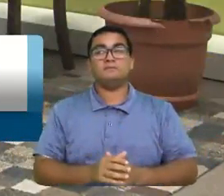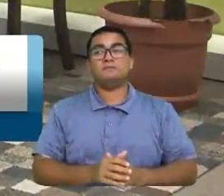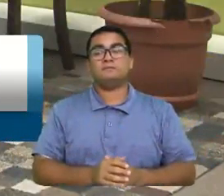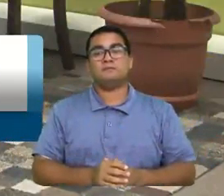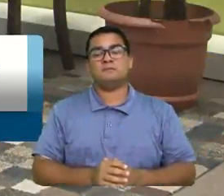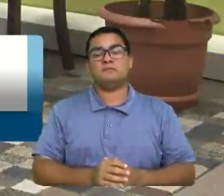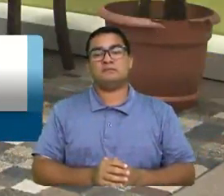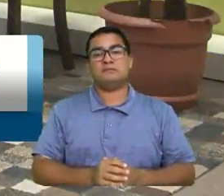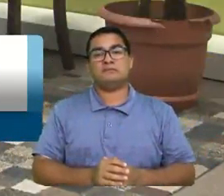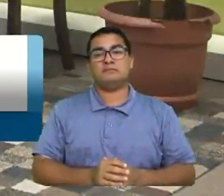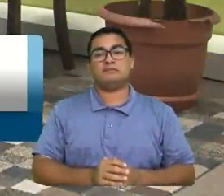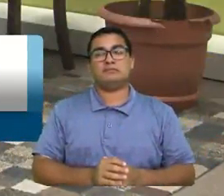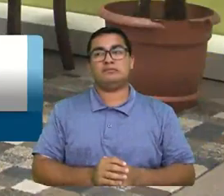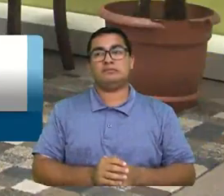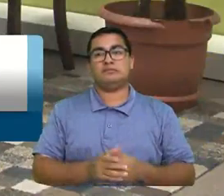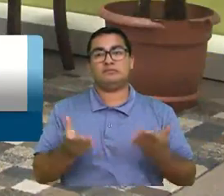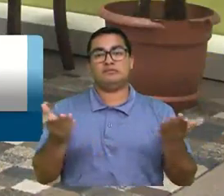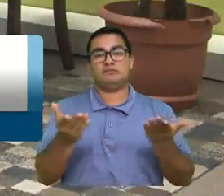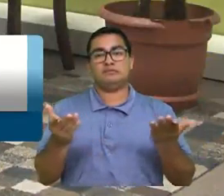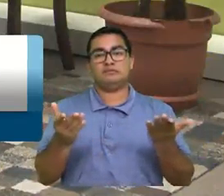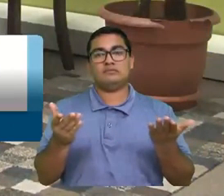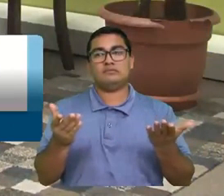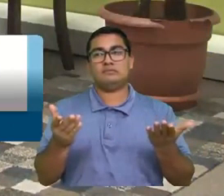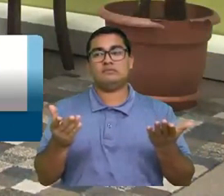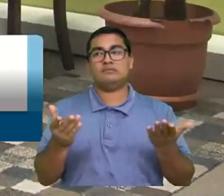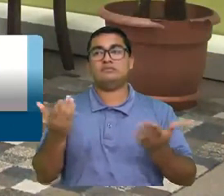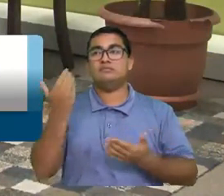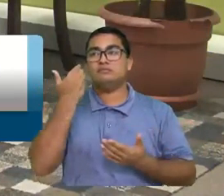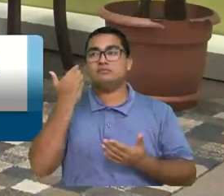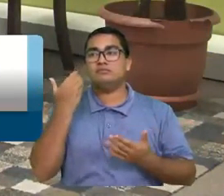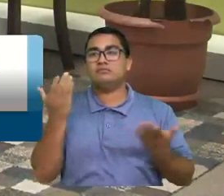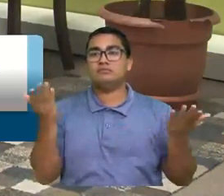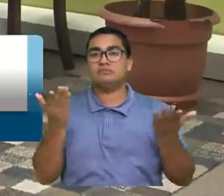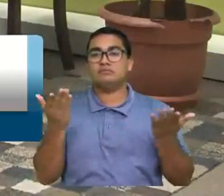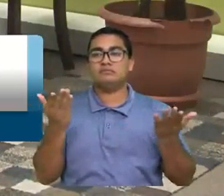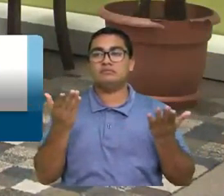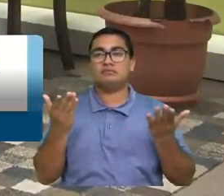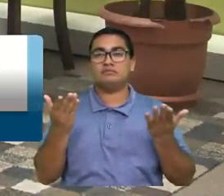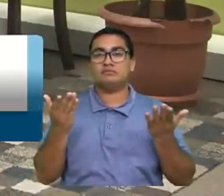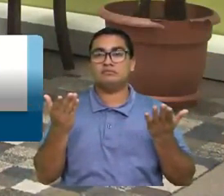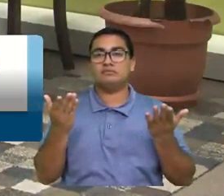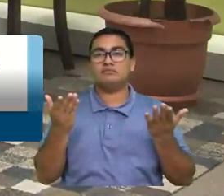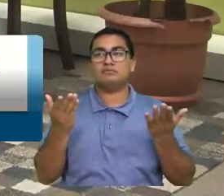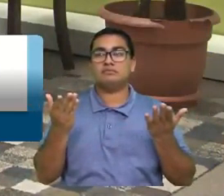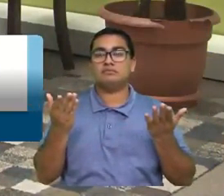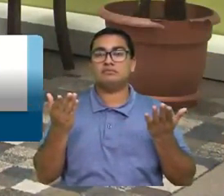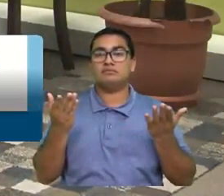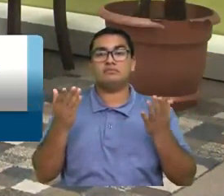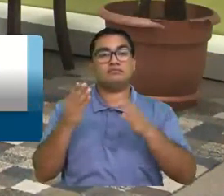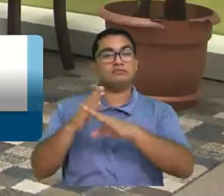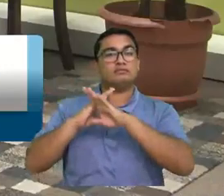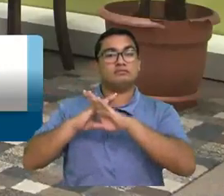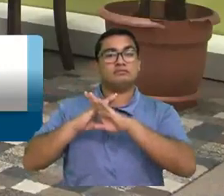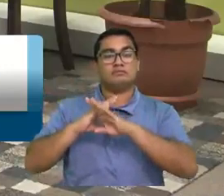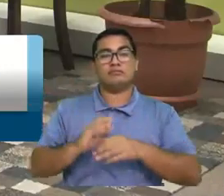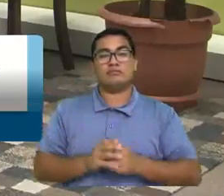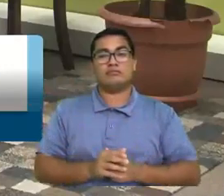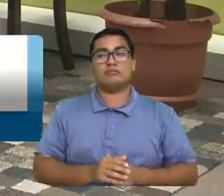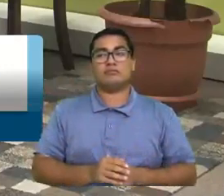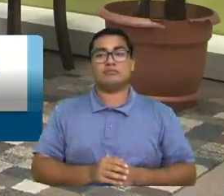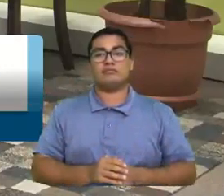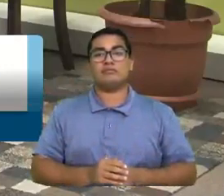Él viene un virus y él comienza a activarse y comienza a defenderse. Y su